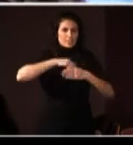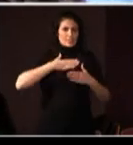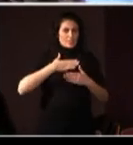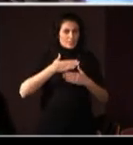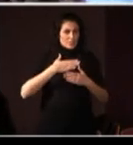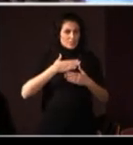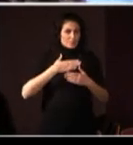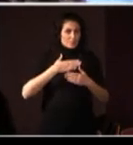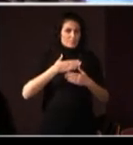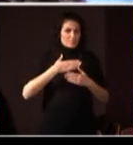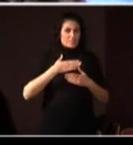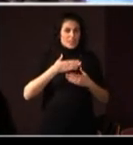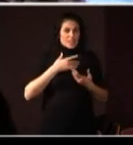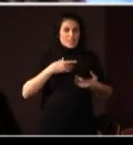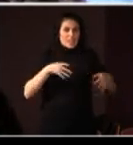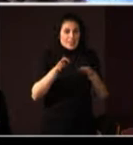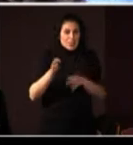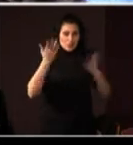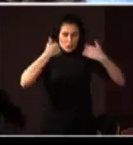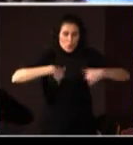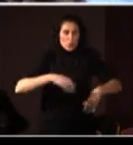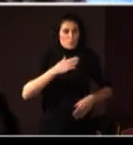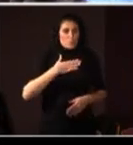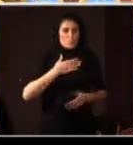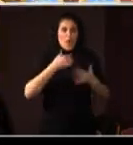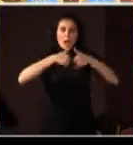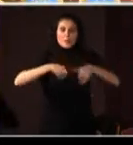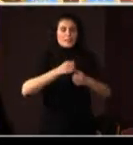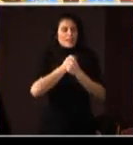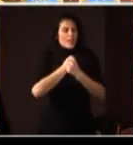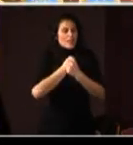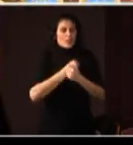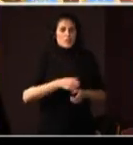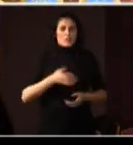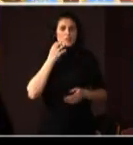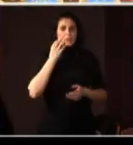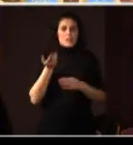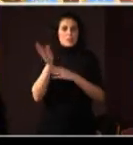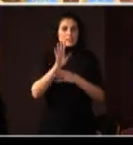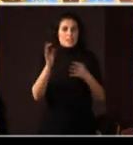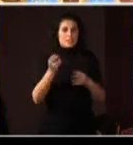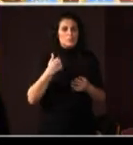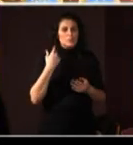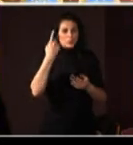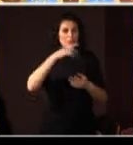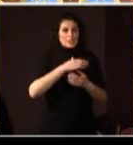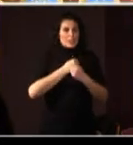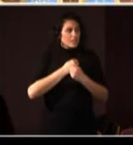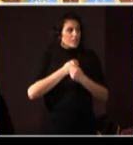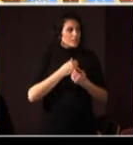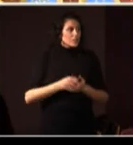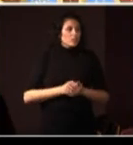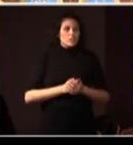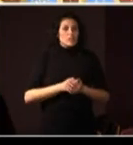todas las células de mi ser respiran amor a mi Albacete y a todo lo que representa. La amo tanto que el primero de mis